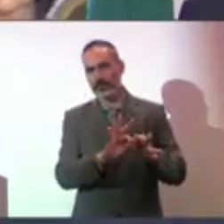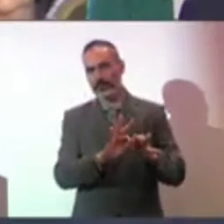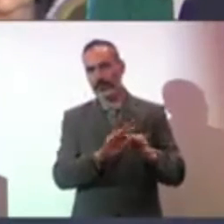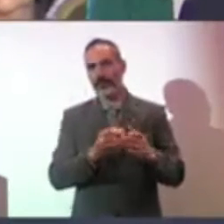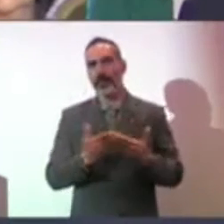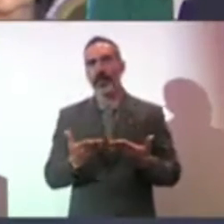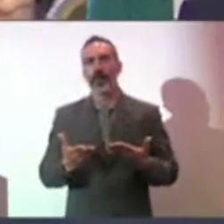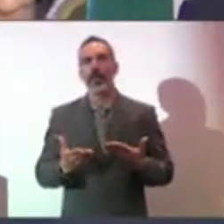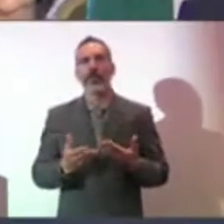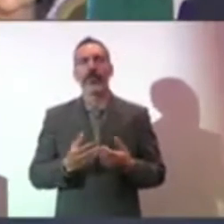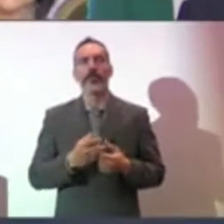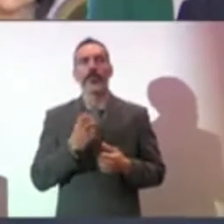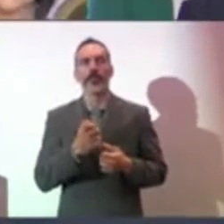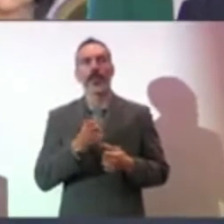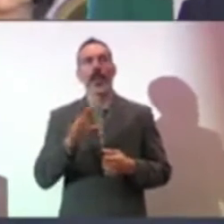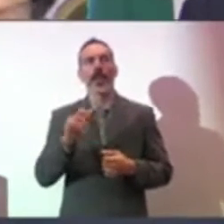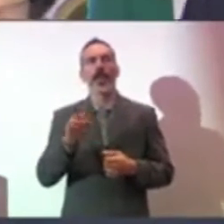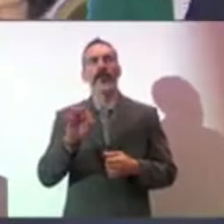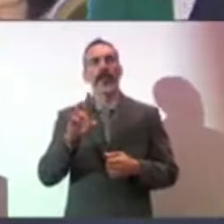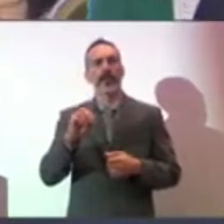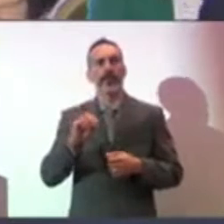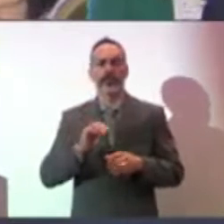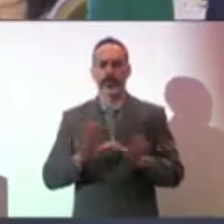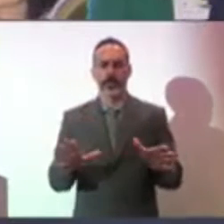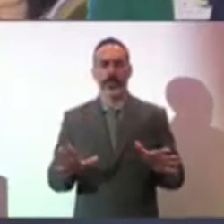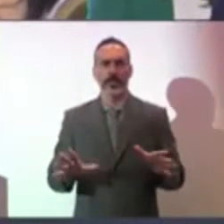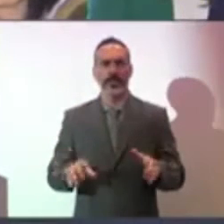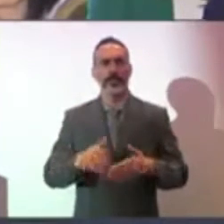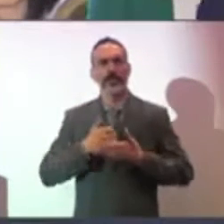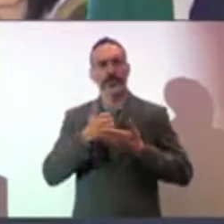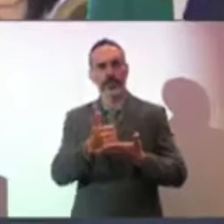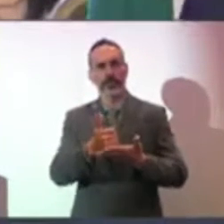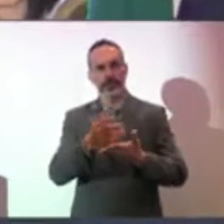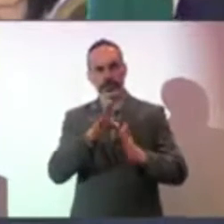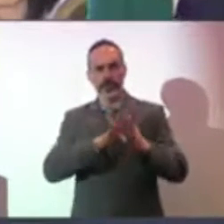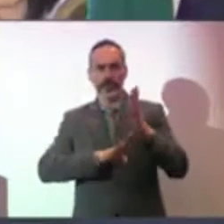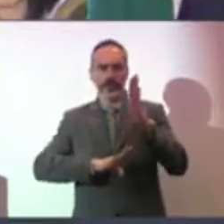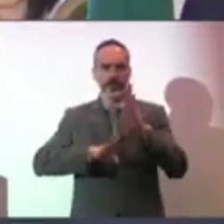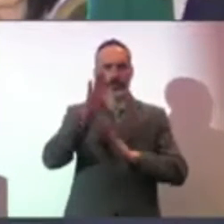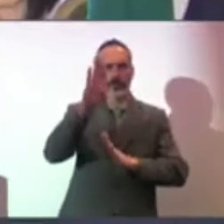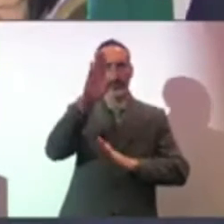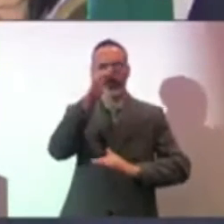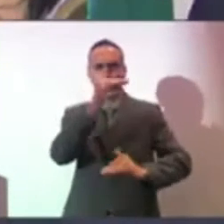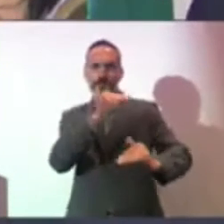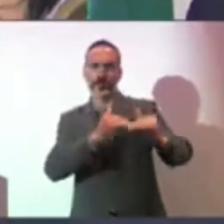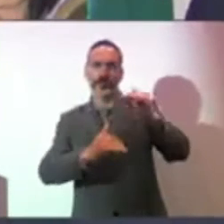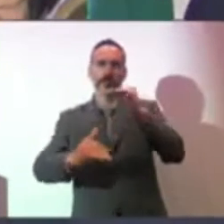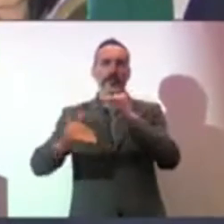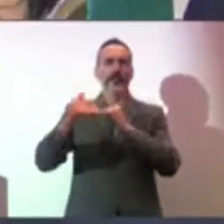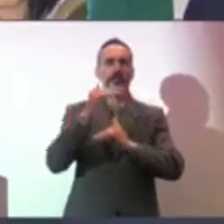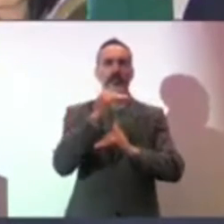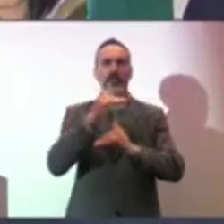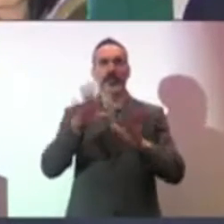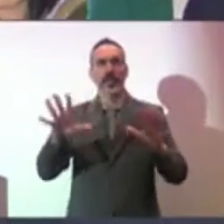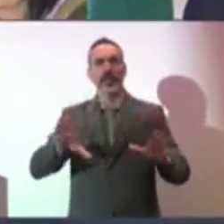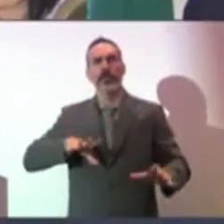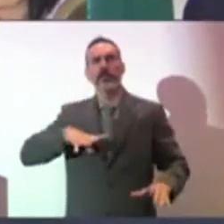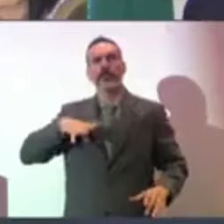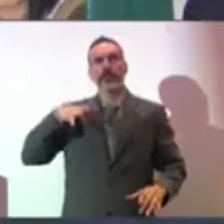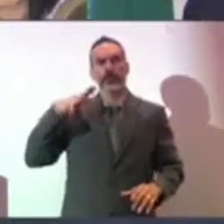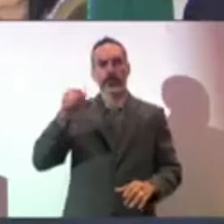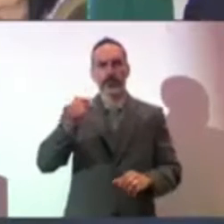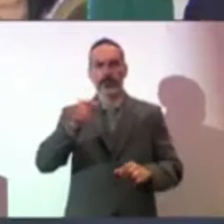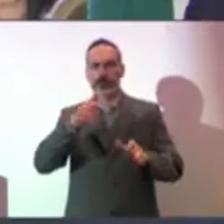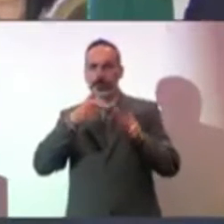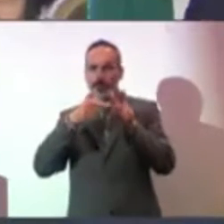premisas, es como este Cabildo plantea abonar en la construcción de nuestra ciudad, a partir del fortalecimiento del